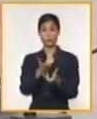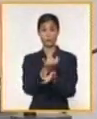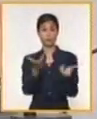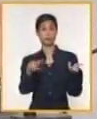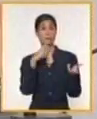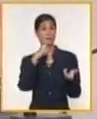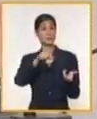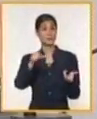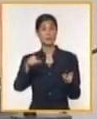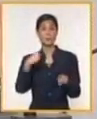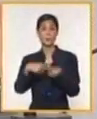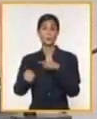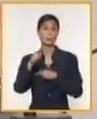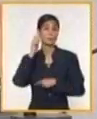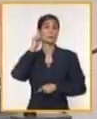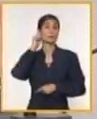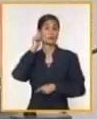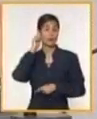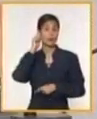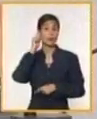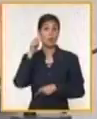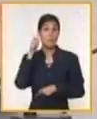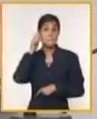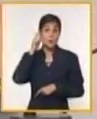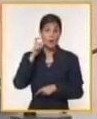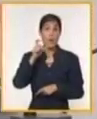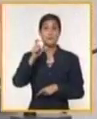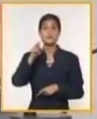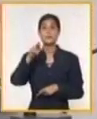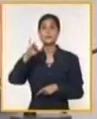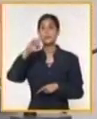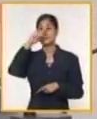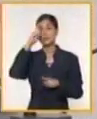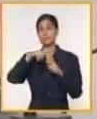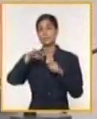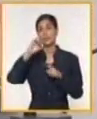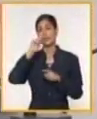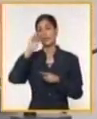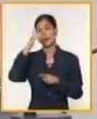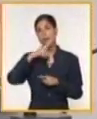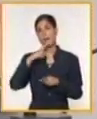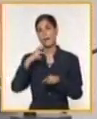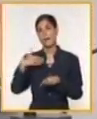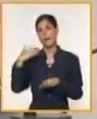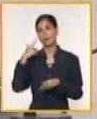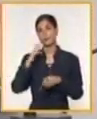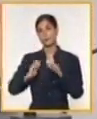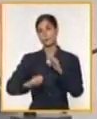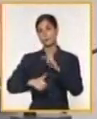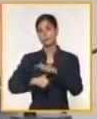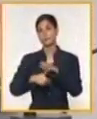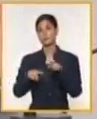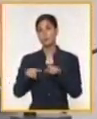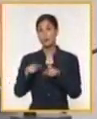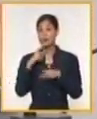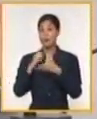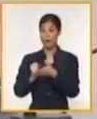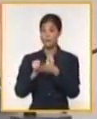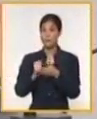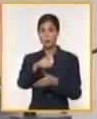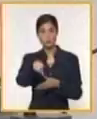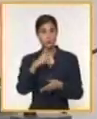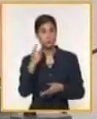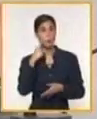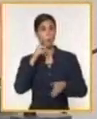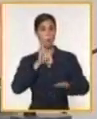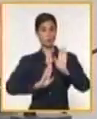ha recibido también la solidaridad de muchísimas figuras políticas en el mundo, incluido la de nuestro presidente, de nuestras autoridades también y de nuestro país